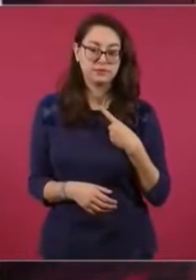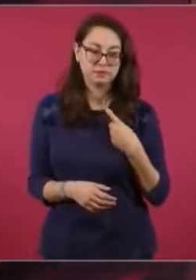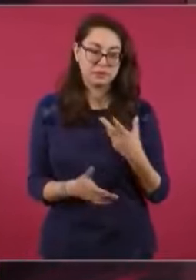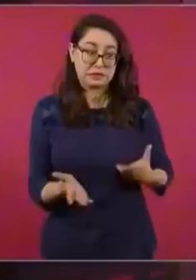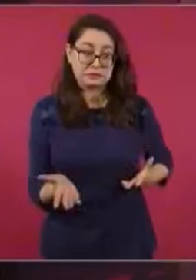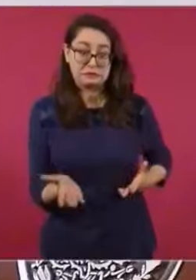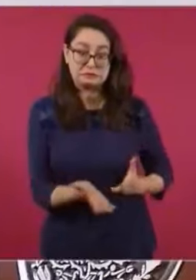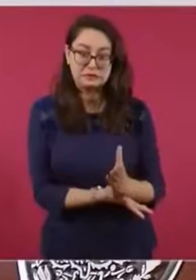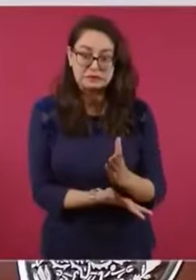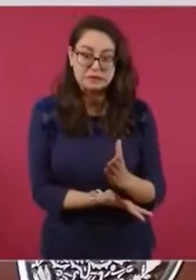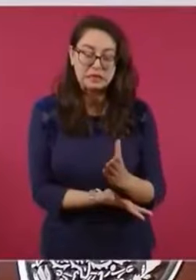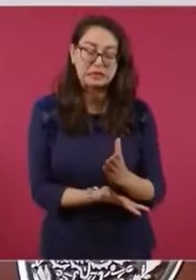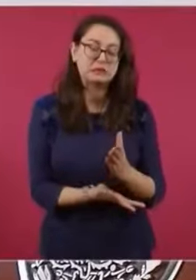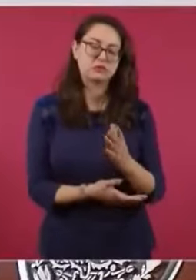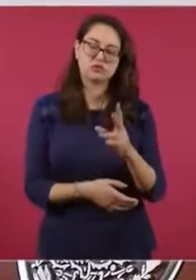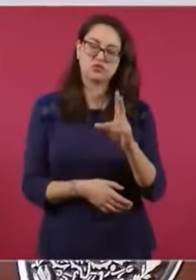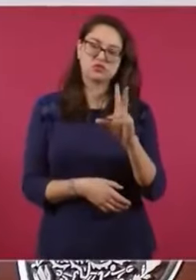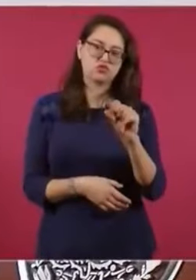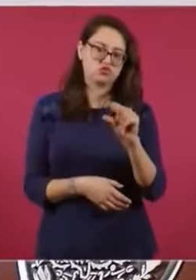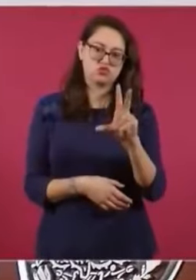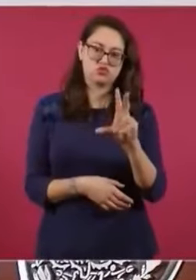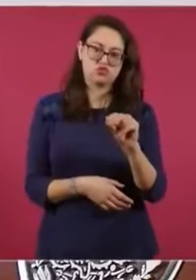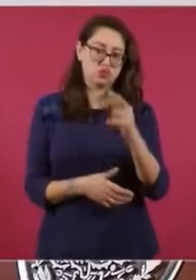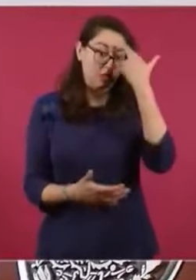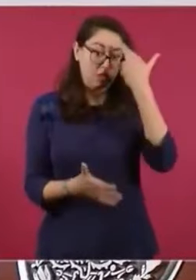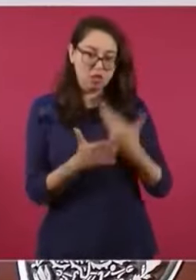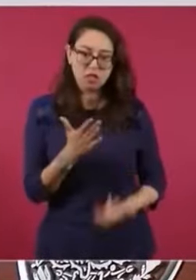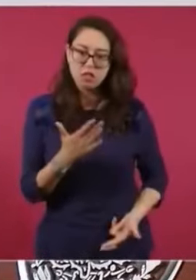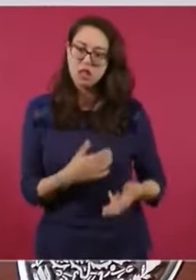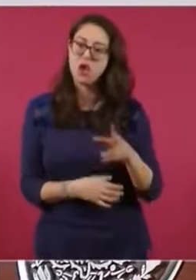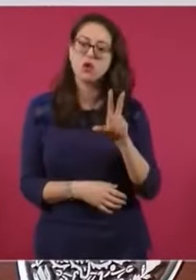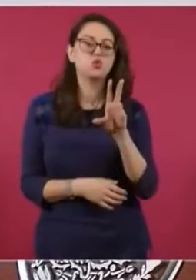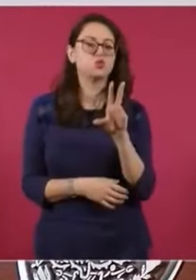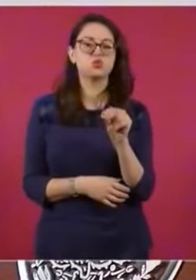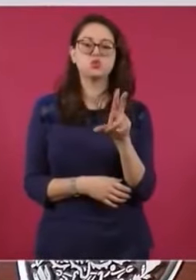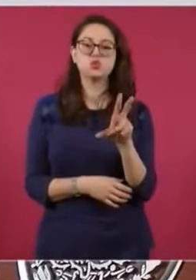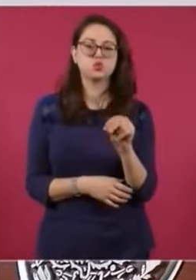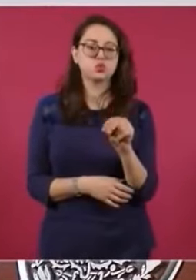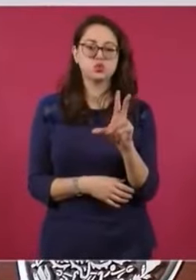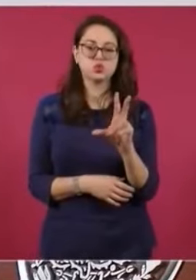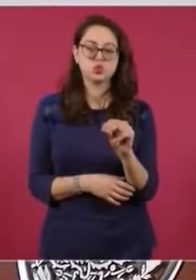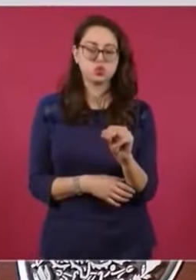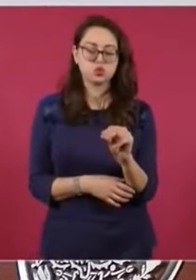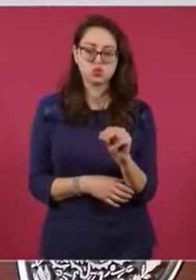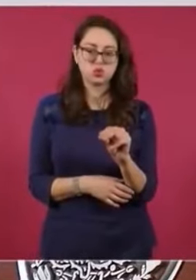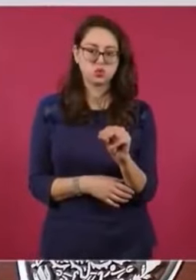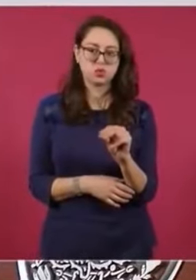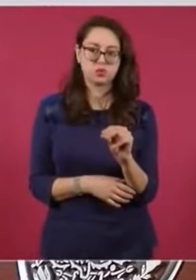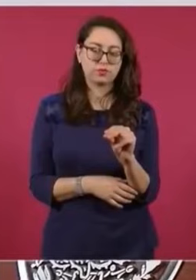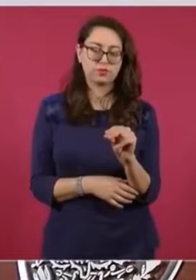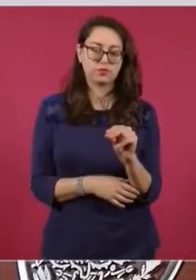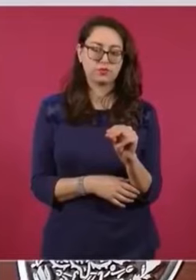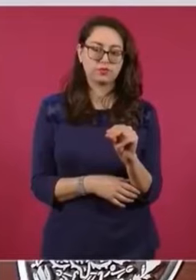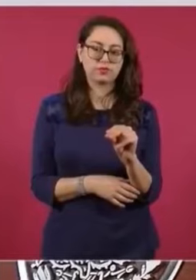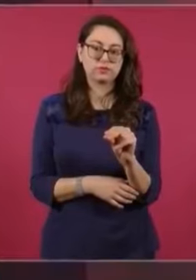intromisión, eso es violación de